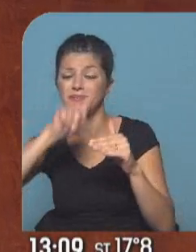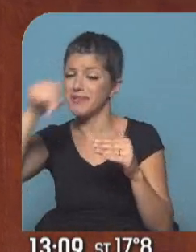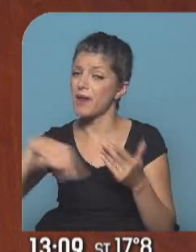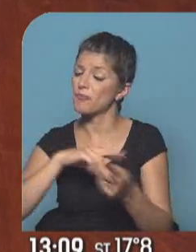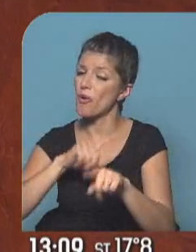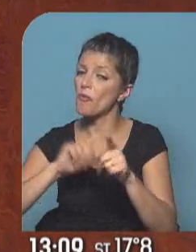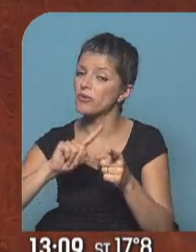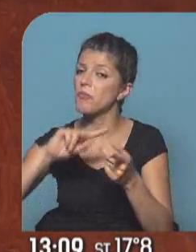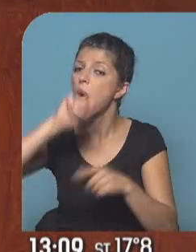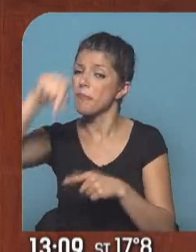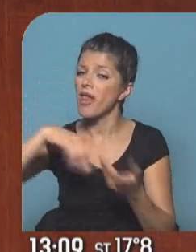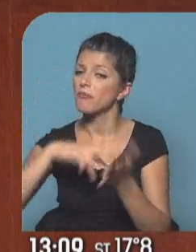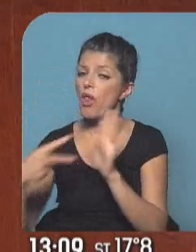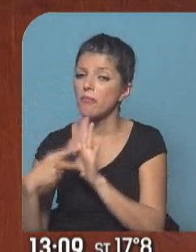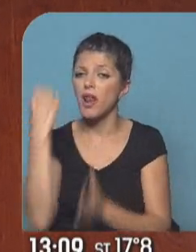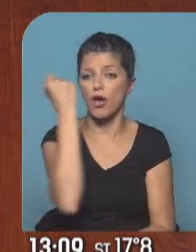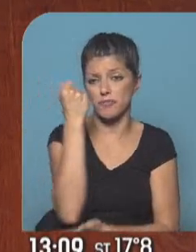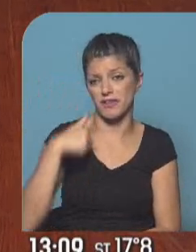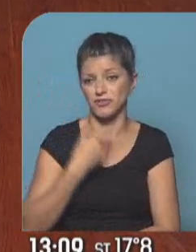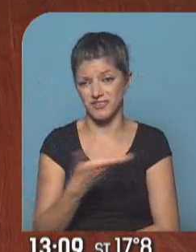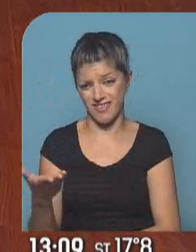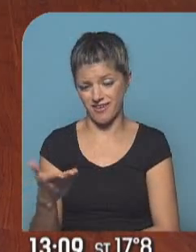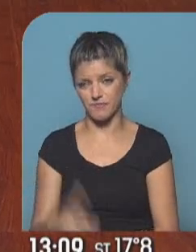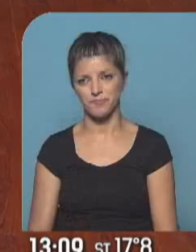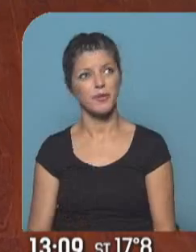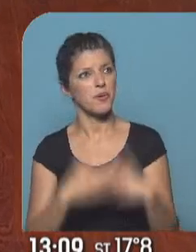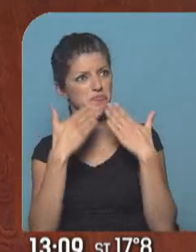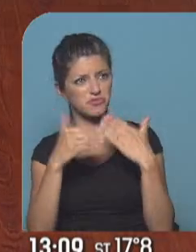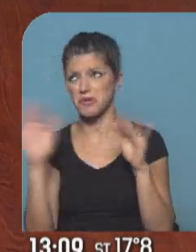Te agradecemos mucho, Pablo, como siempre, ¿eh? No, por favor, muchas gracias a ustedes. Bueno.